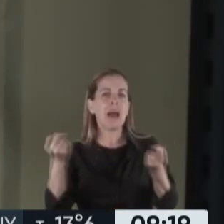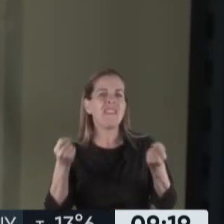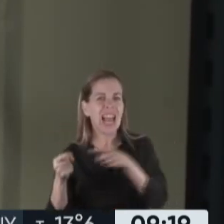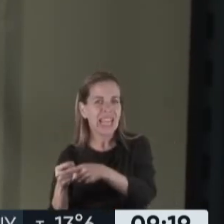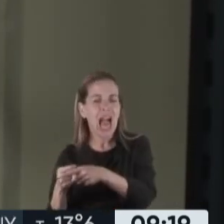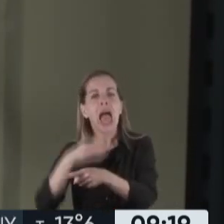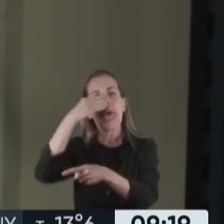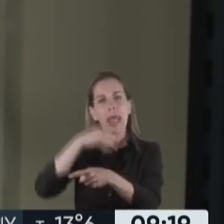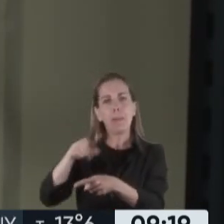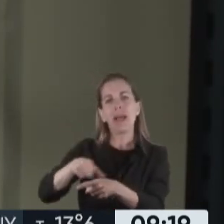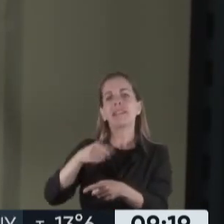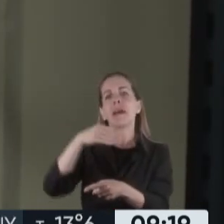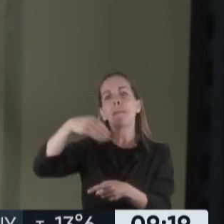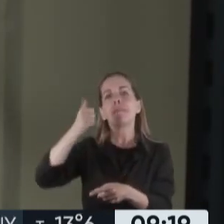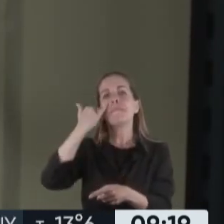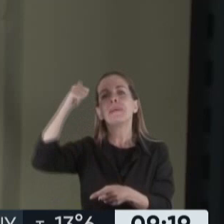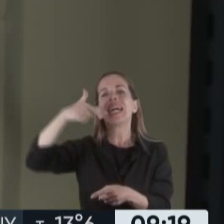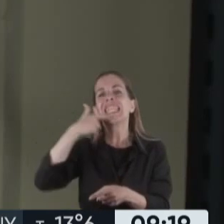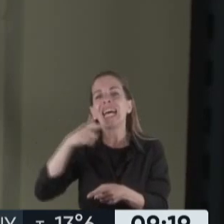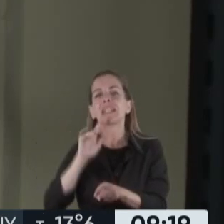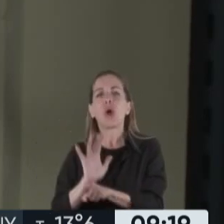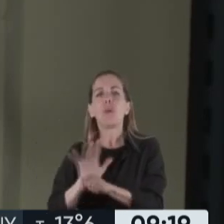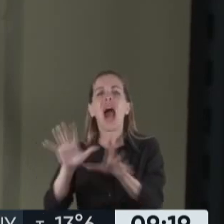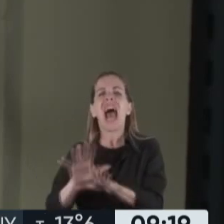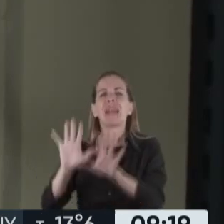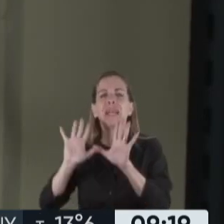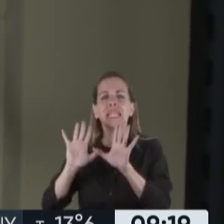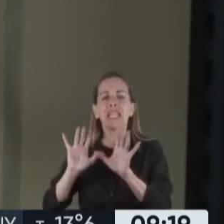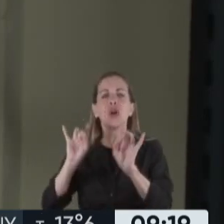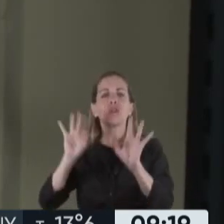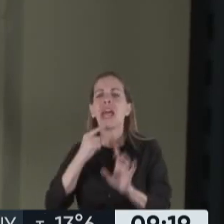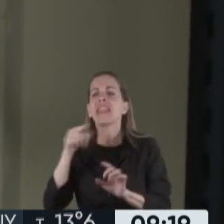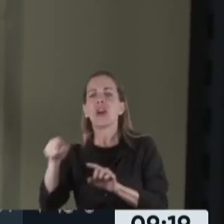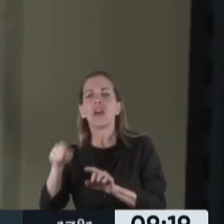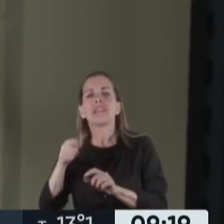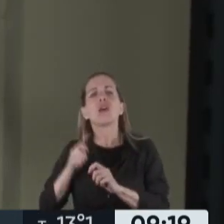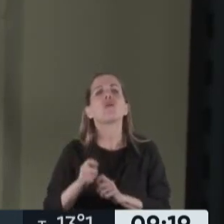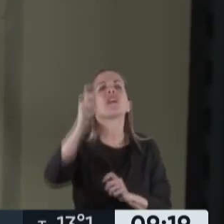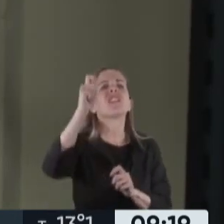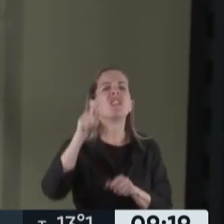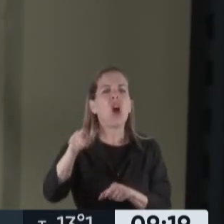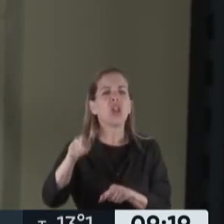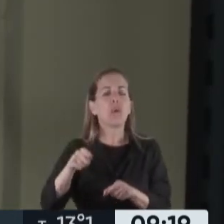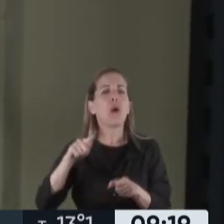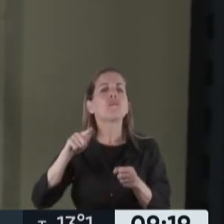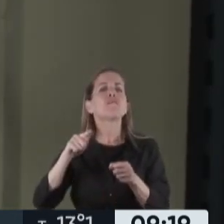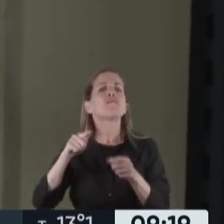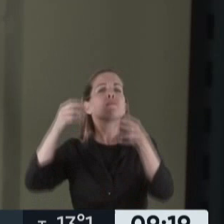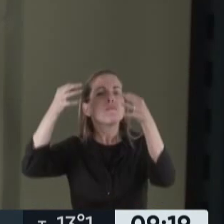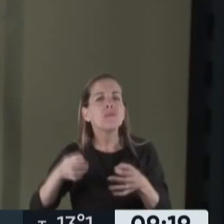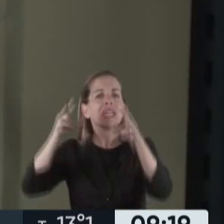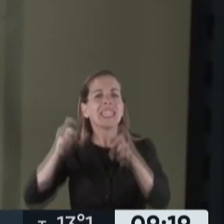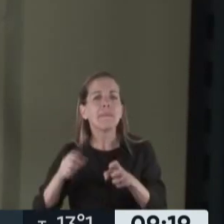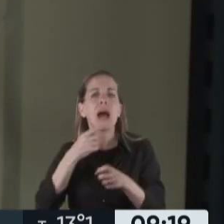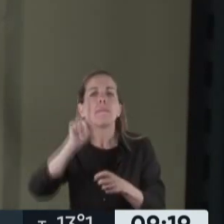se rectificó y dijo que en el juicio estuvo el germen que generó la violencia extrema.